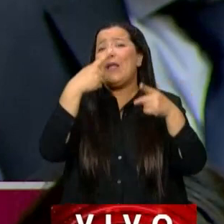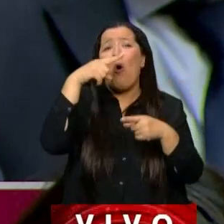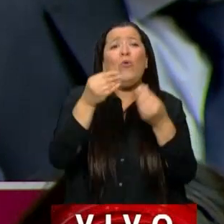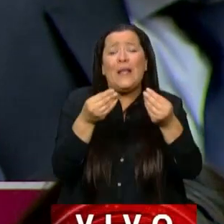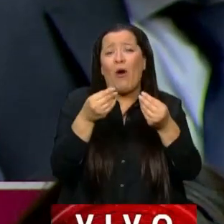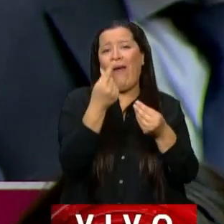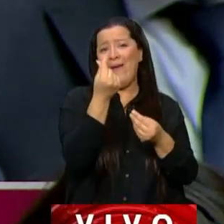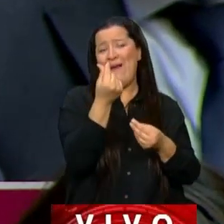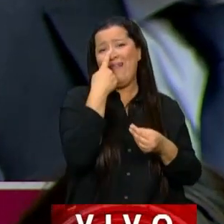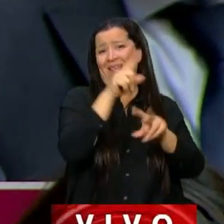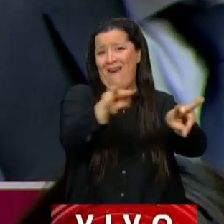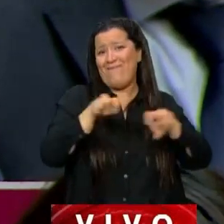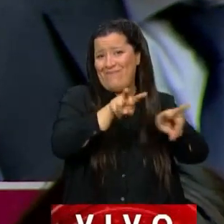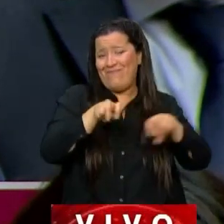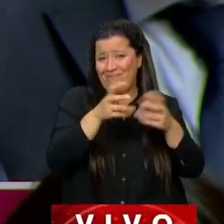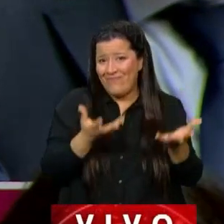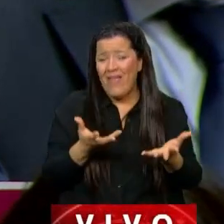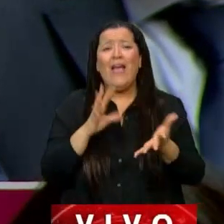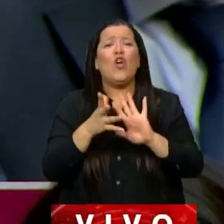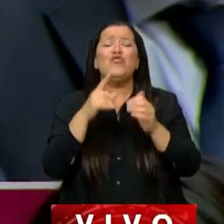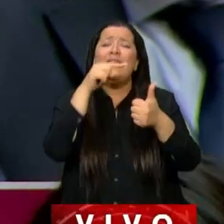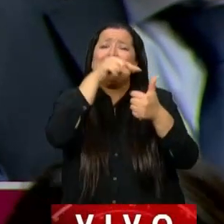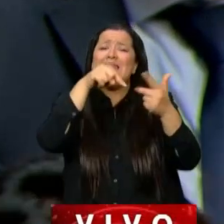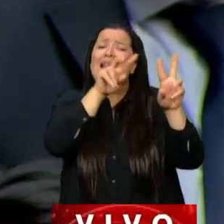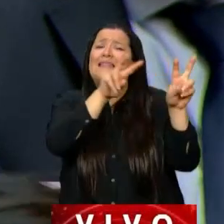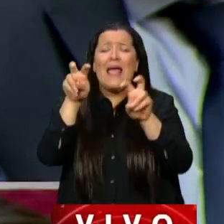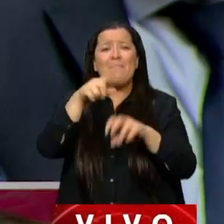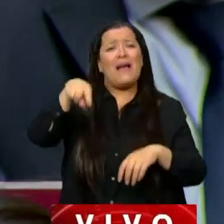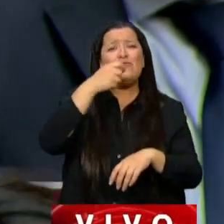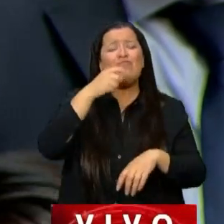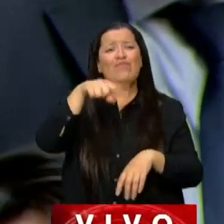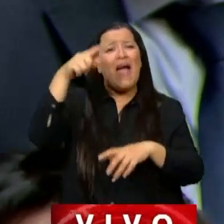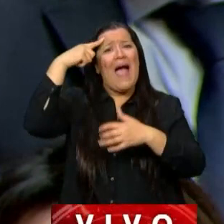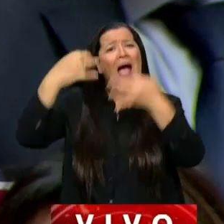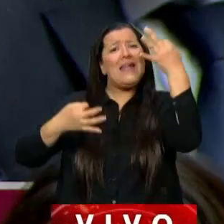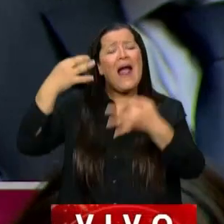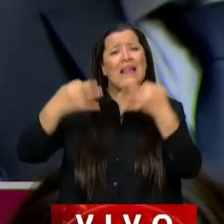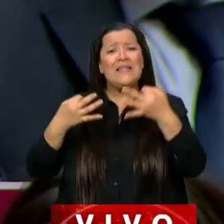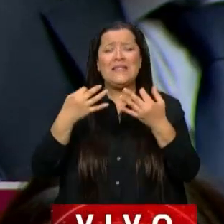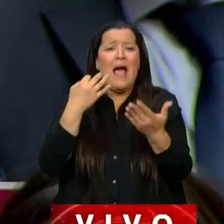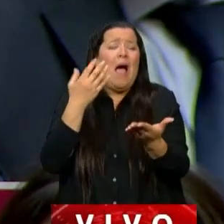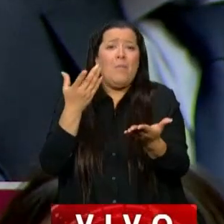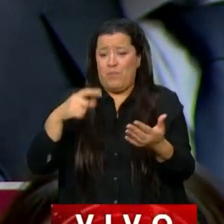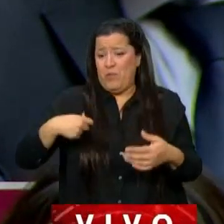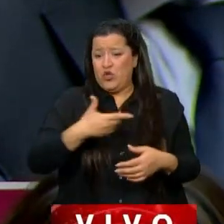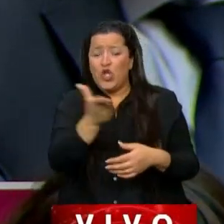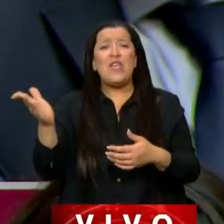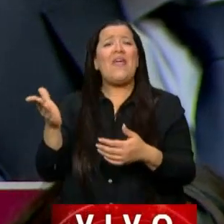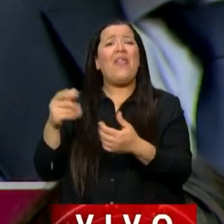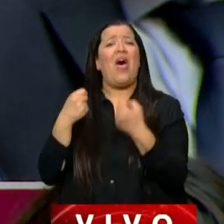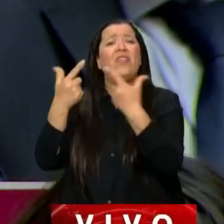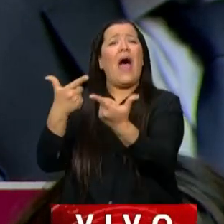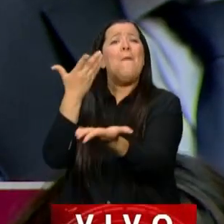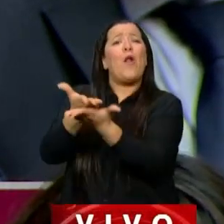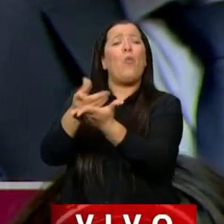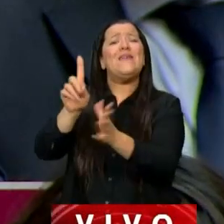Ahora bien, ¿con qué tienen que ver todas estas cosas si analizamos cuáles son las propuestas de la sociedad para los jóvenes?